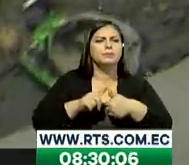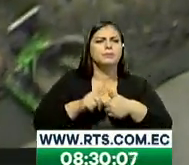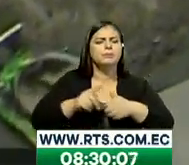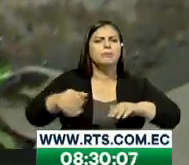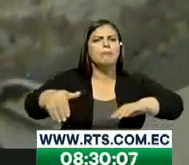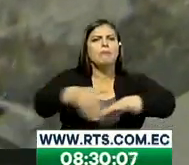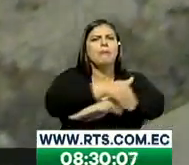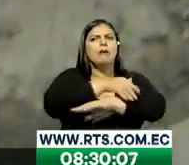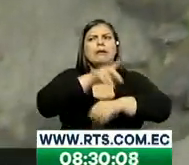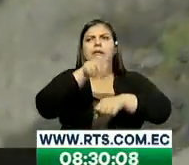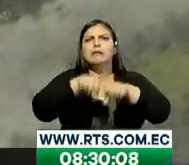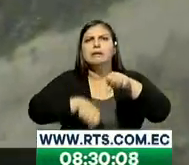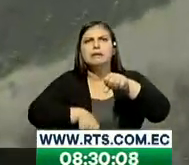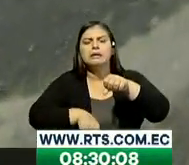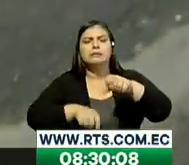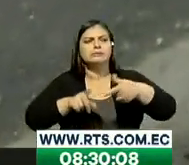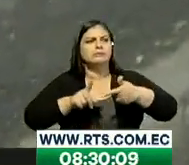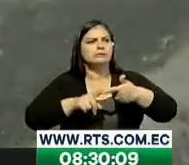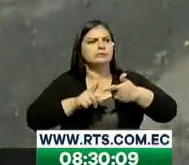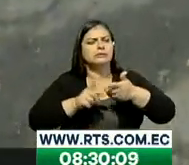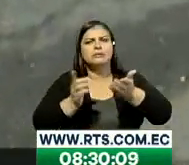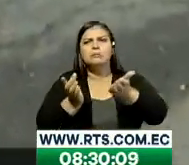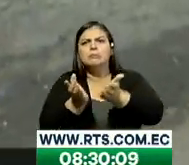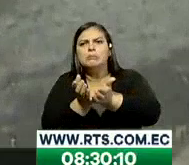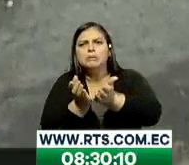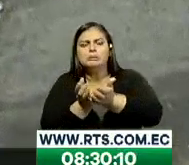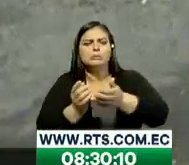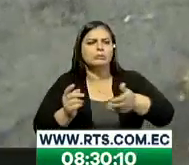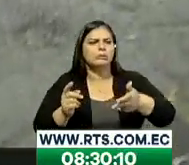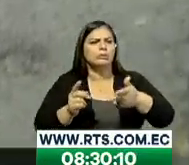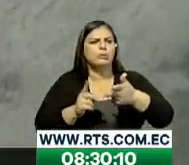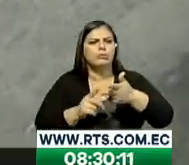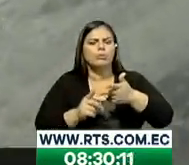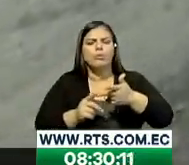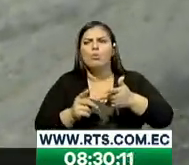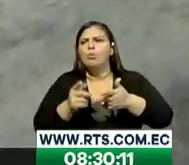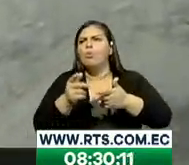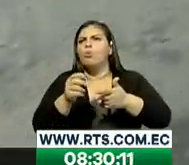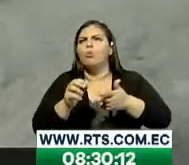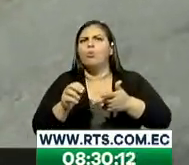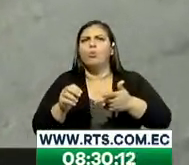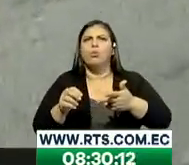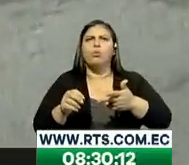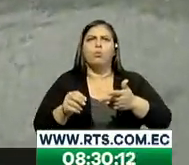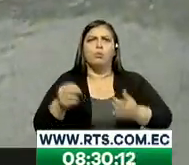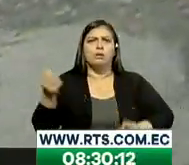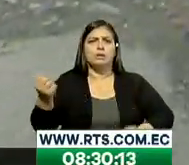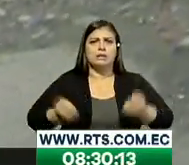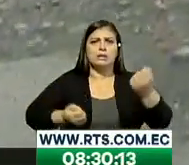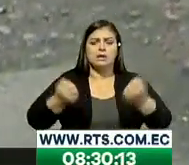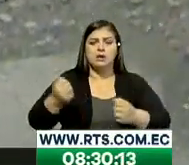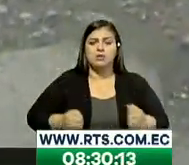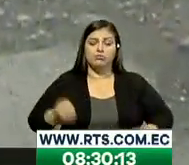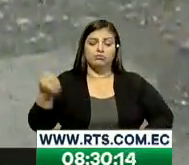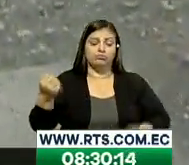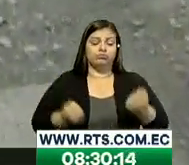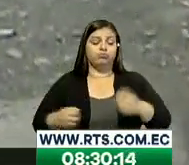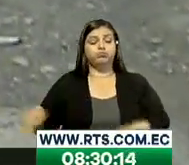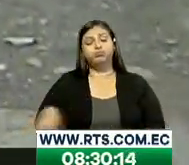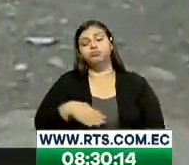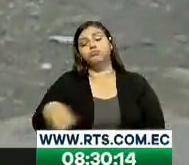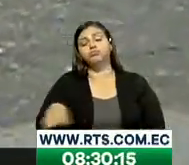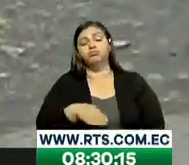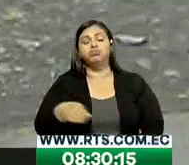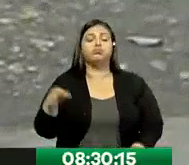estado de esta calle, por supuesto que pasan carros, me dicen que a veces vienen a velocidad y ha ocasionado en